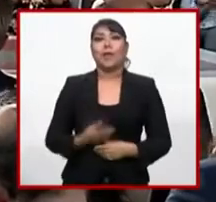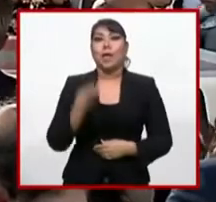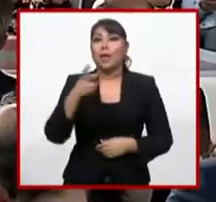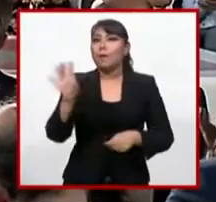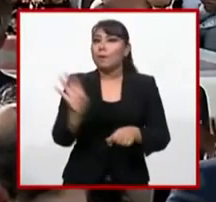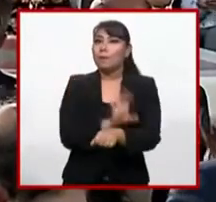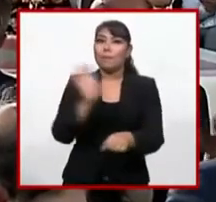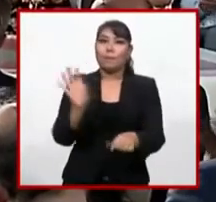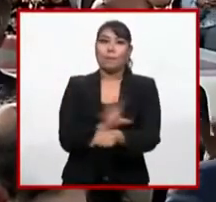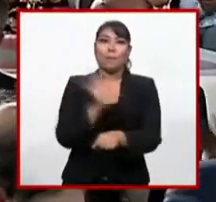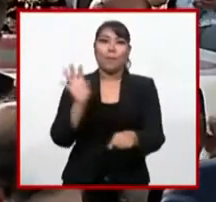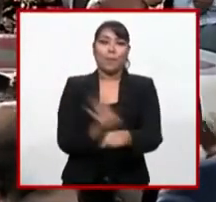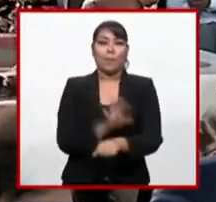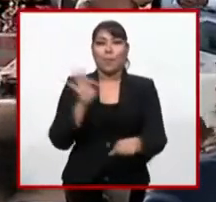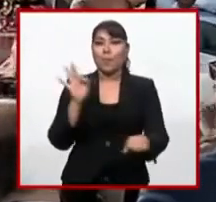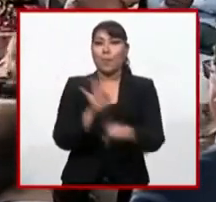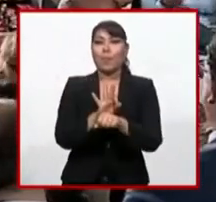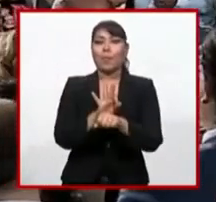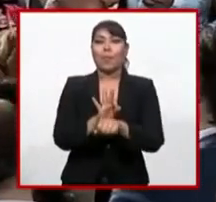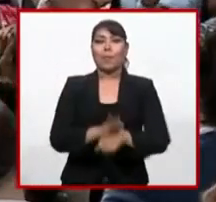energía